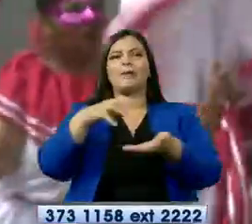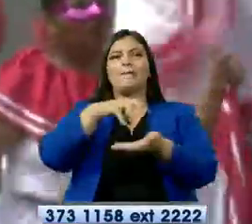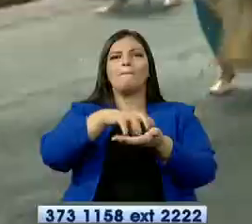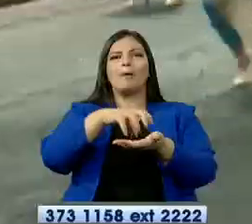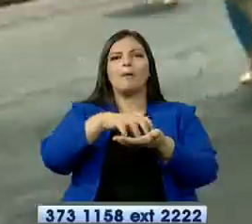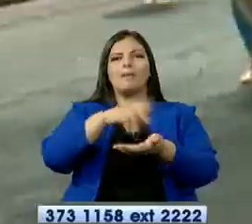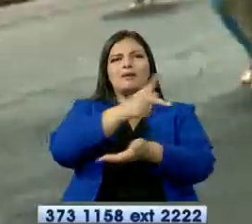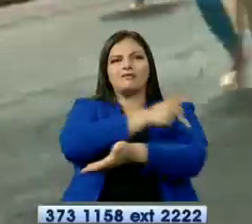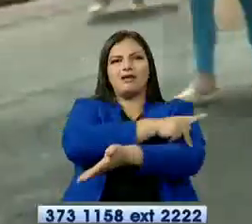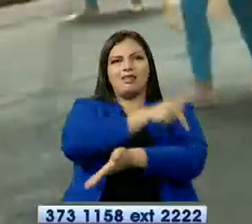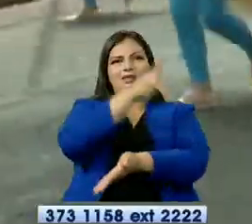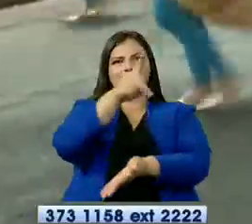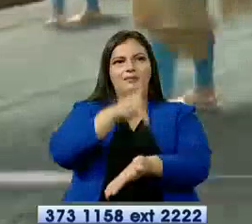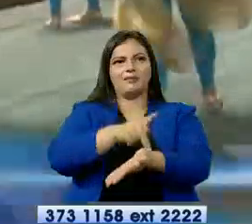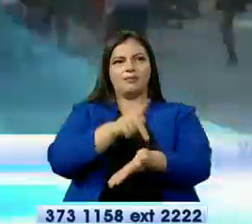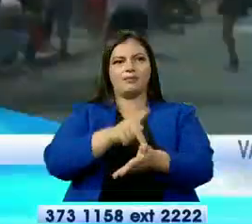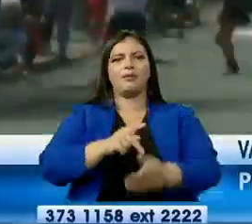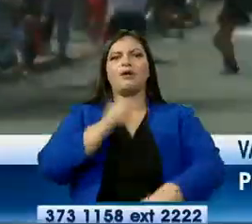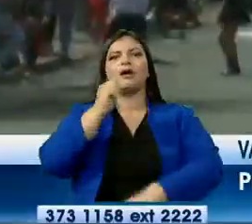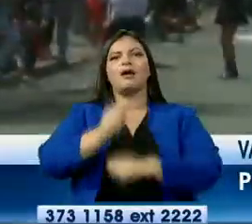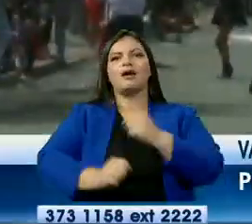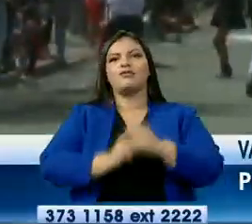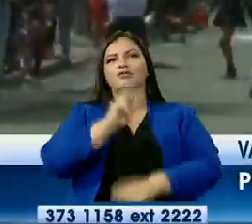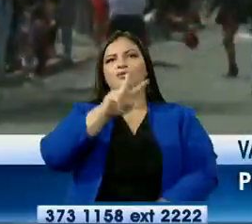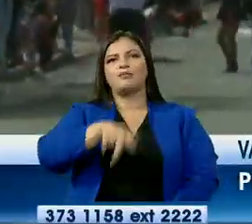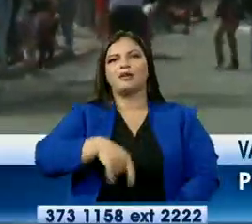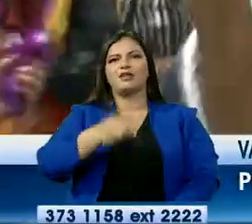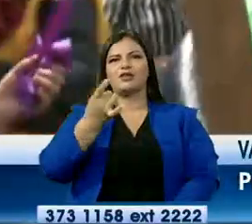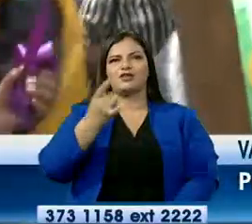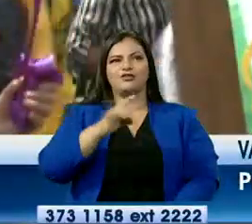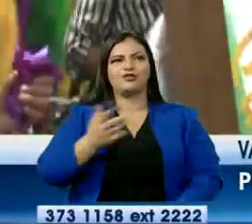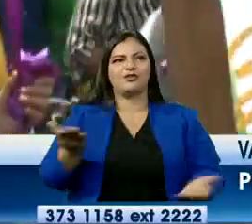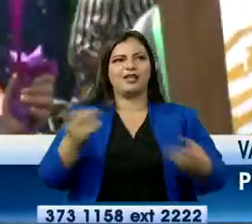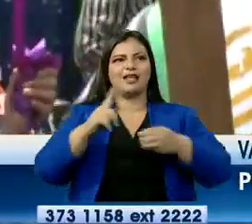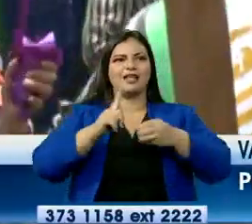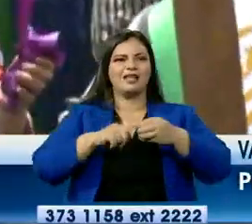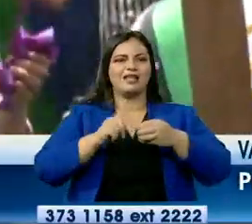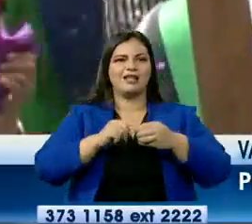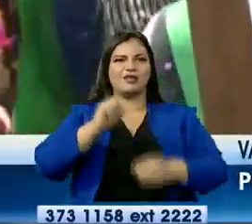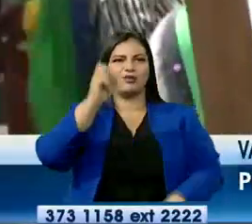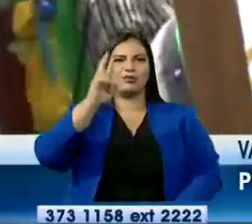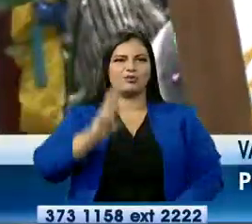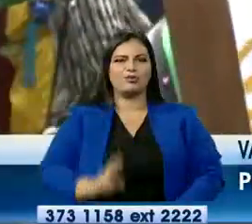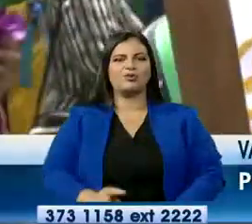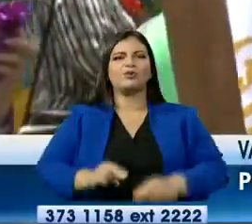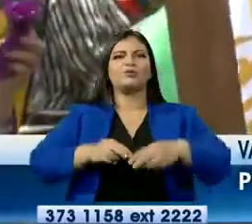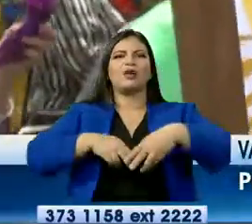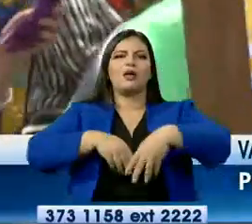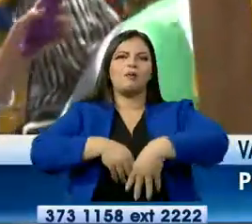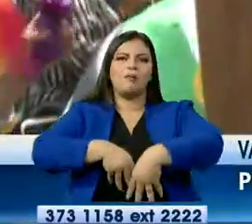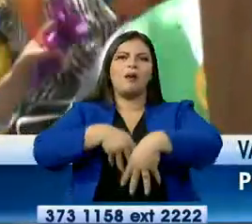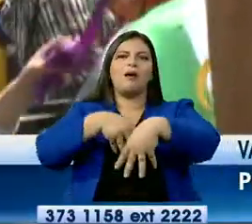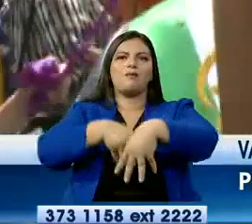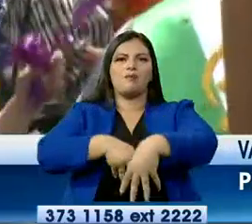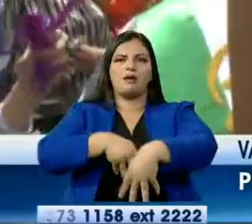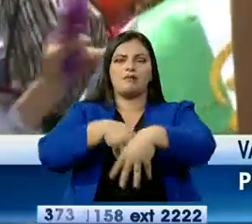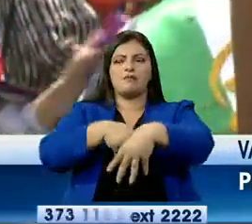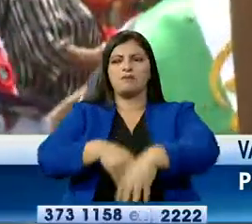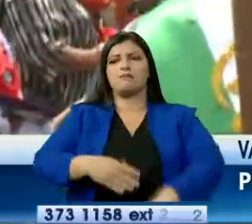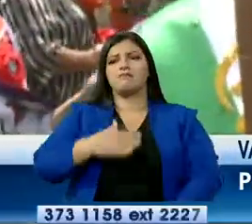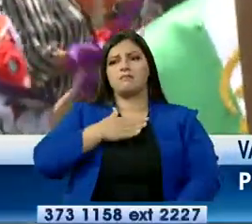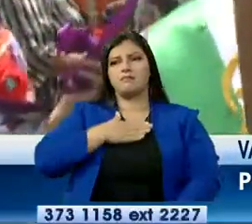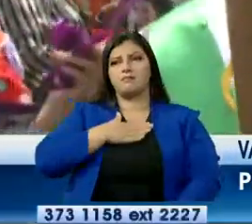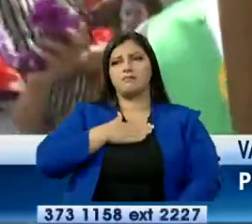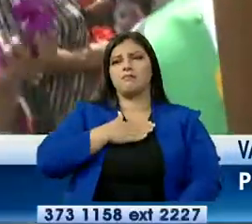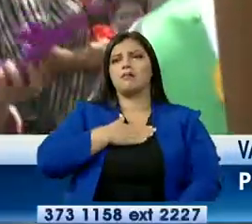2018, que recorrió las calles del sur de Quito. Recuperar nuestra cultura, ¿no?, de los